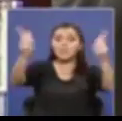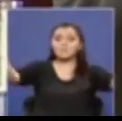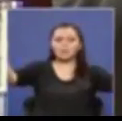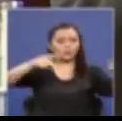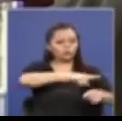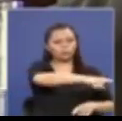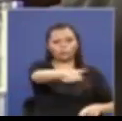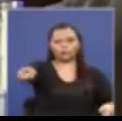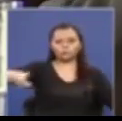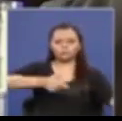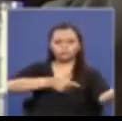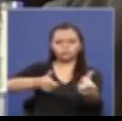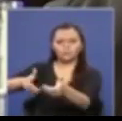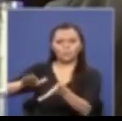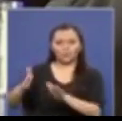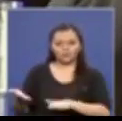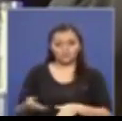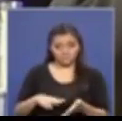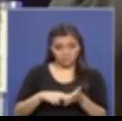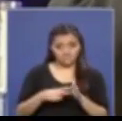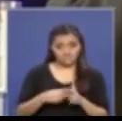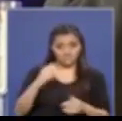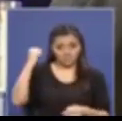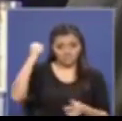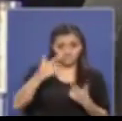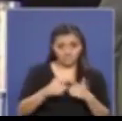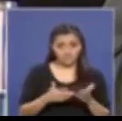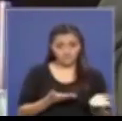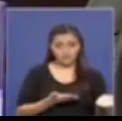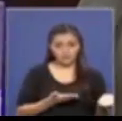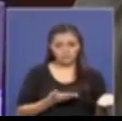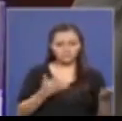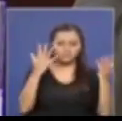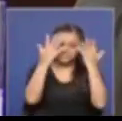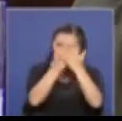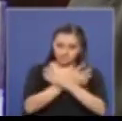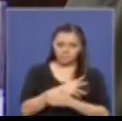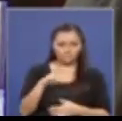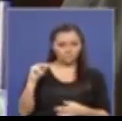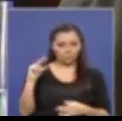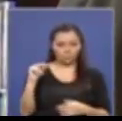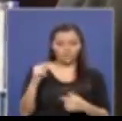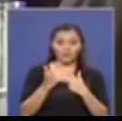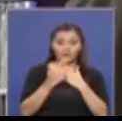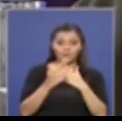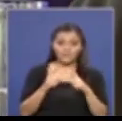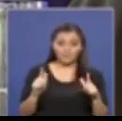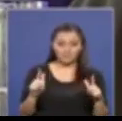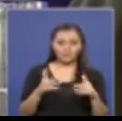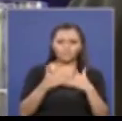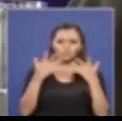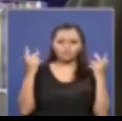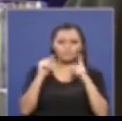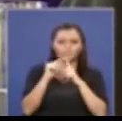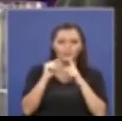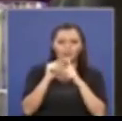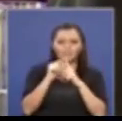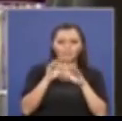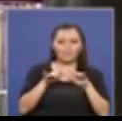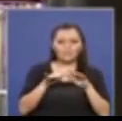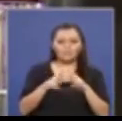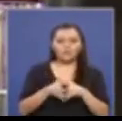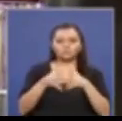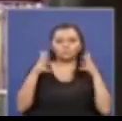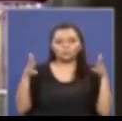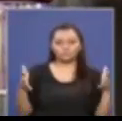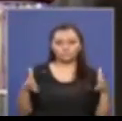libertad y Chile Libertario. Cuidado, compañeros, me los engaña. Libertad ha sido una de las palabras más manoseadas. Y les insisto, para